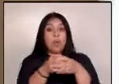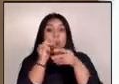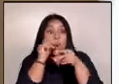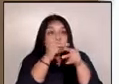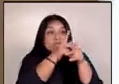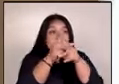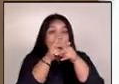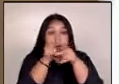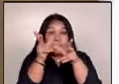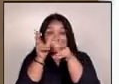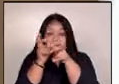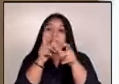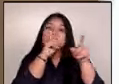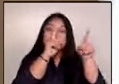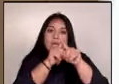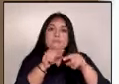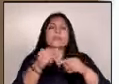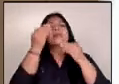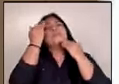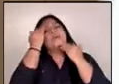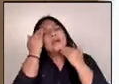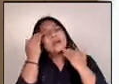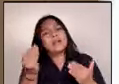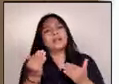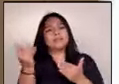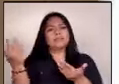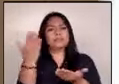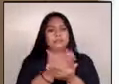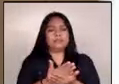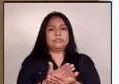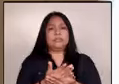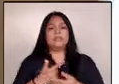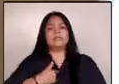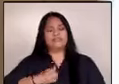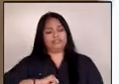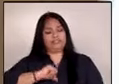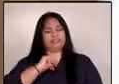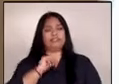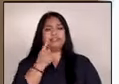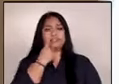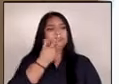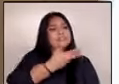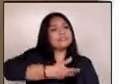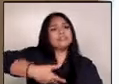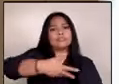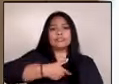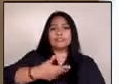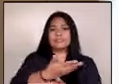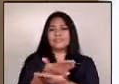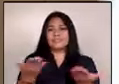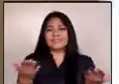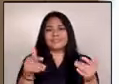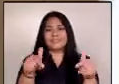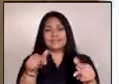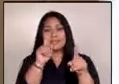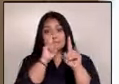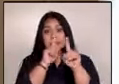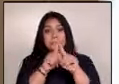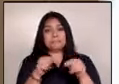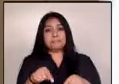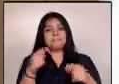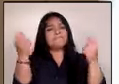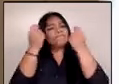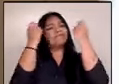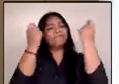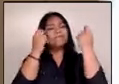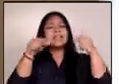agradecidos por ellos es un honor para mí compartir este espacio con ustedes y celebrar este momento tan significativo